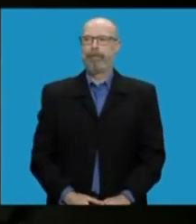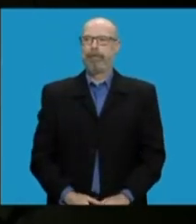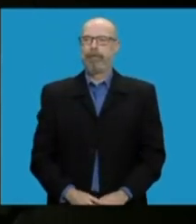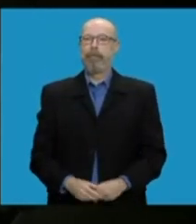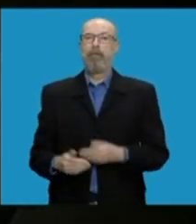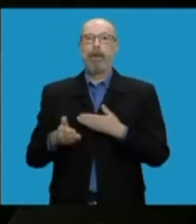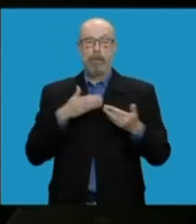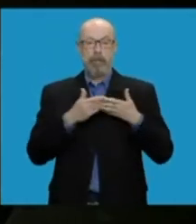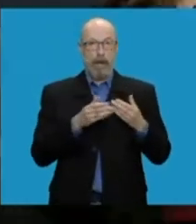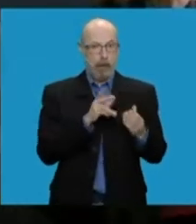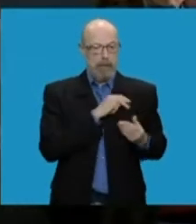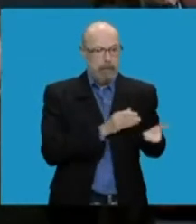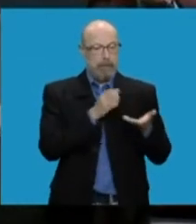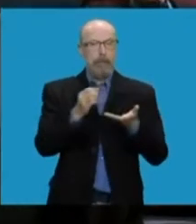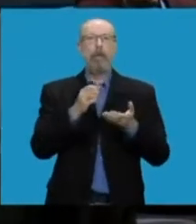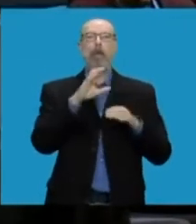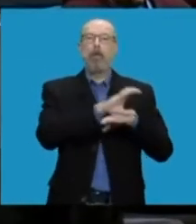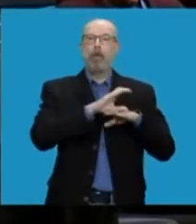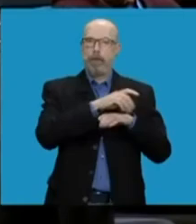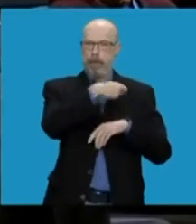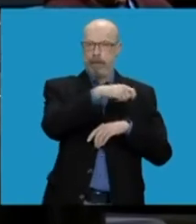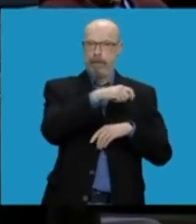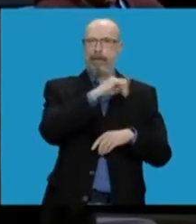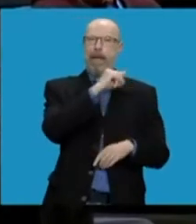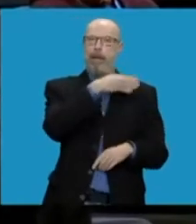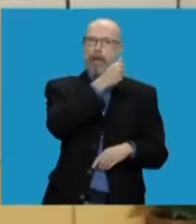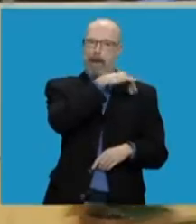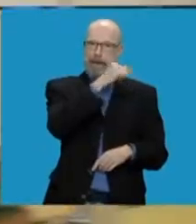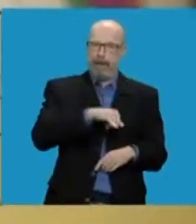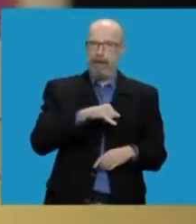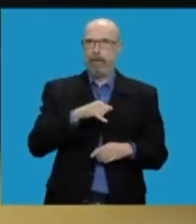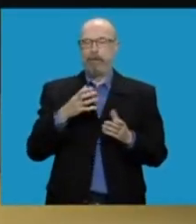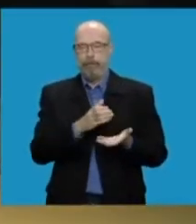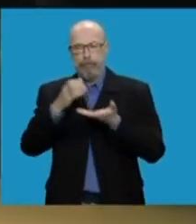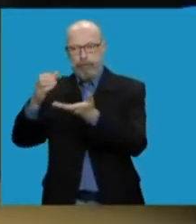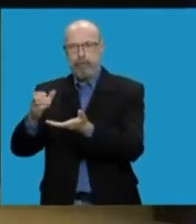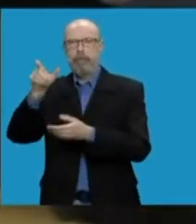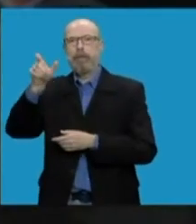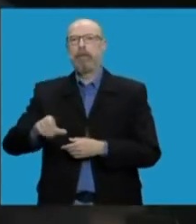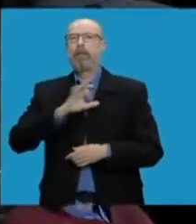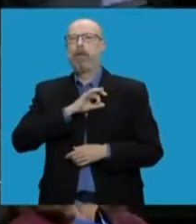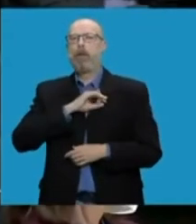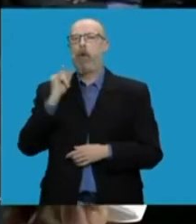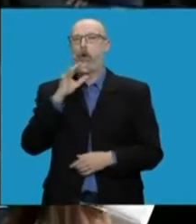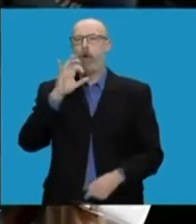Entrega el premio el consejero de la Presidencia, Ángel Ibáñez. Lo recoge José Antonio Ramos.